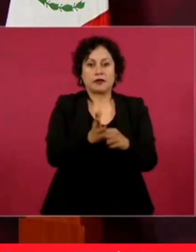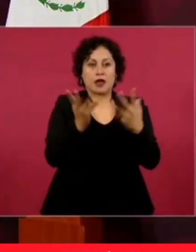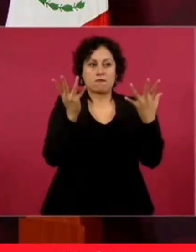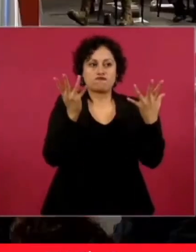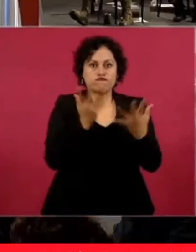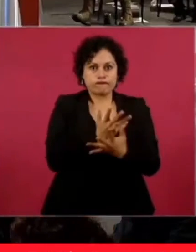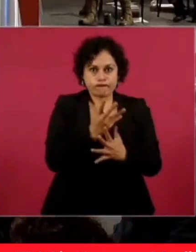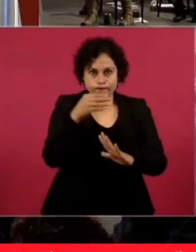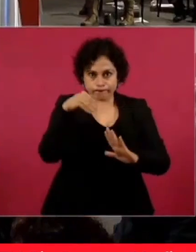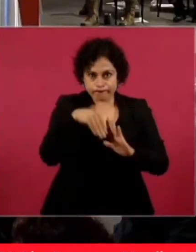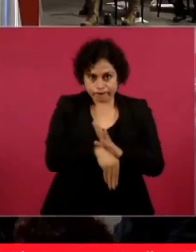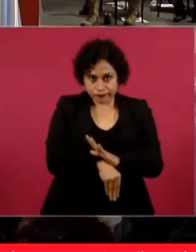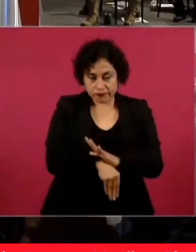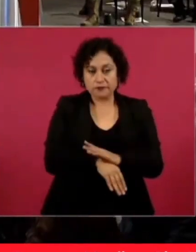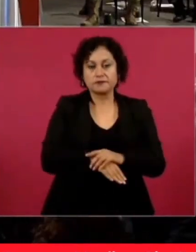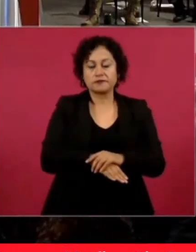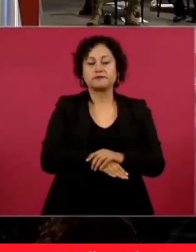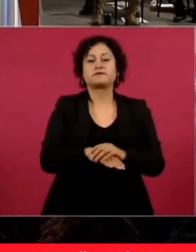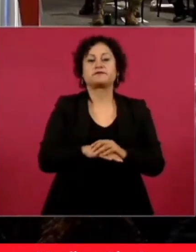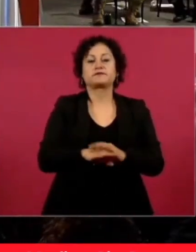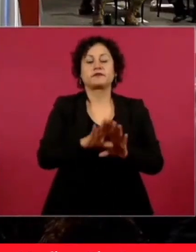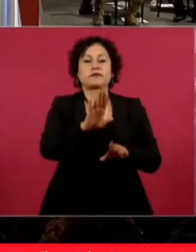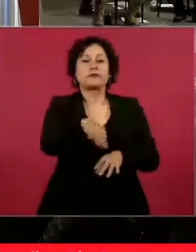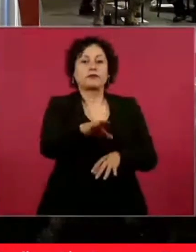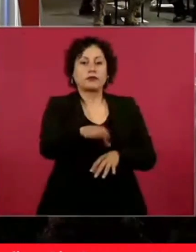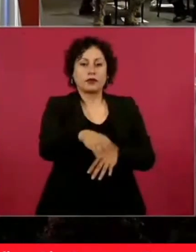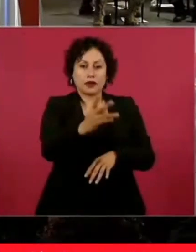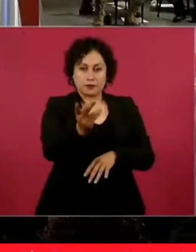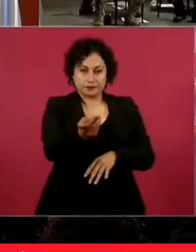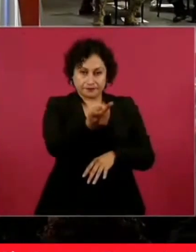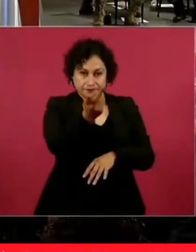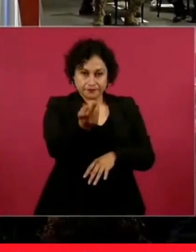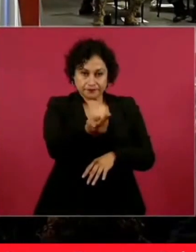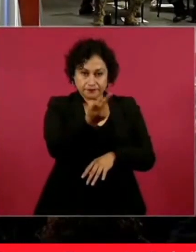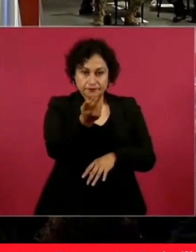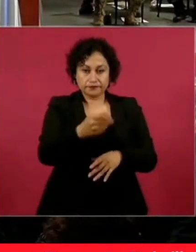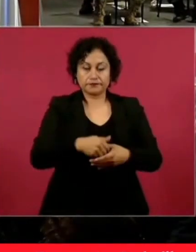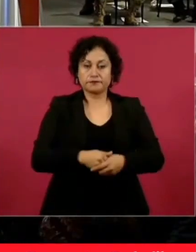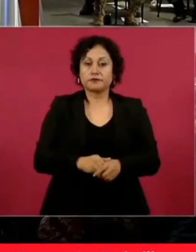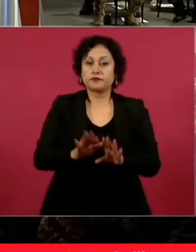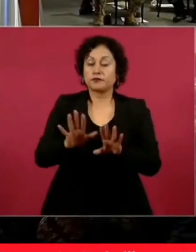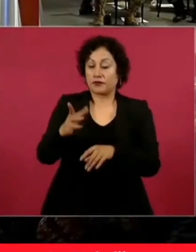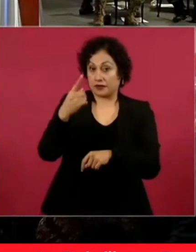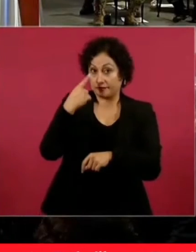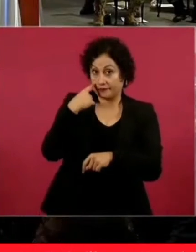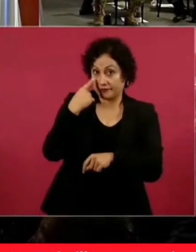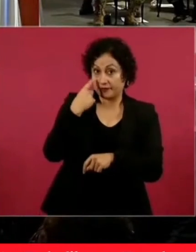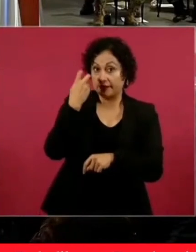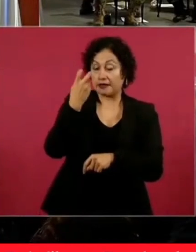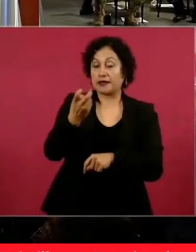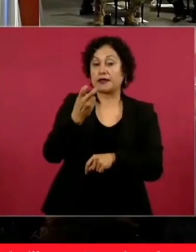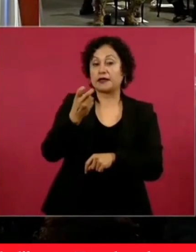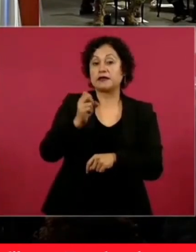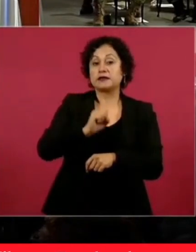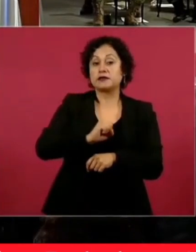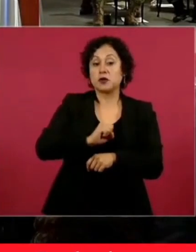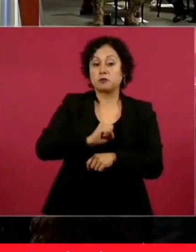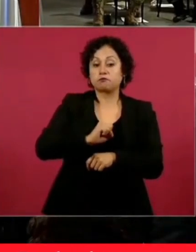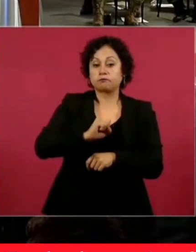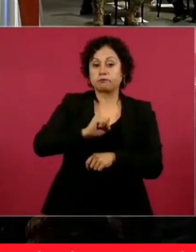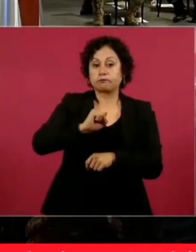Adelante. Señor presidente, en otra pregunta. Aquí, esta es inflación, va hacia abajo.